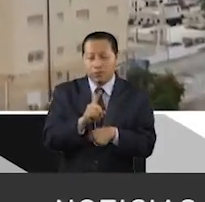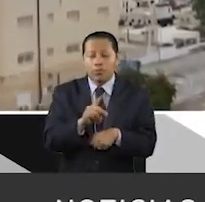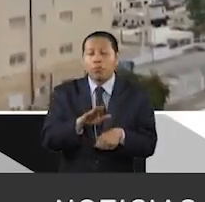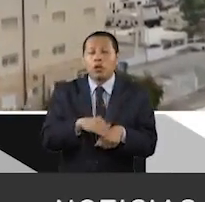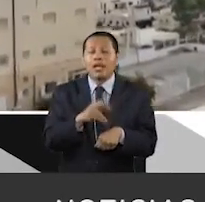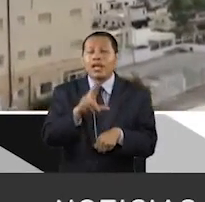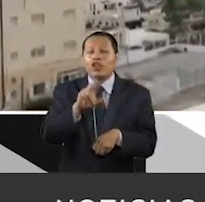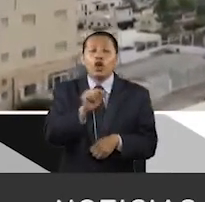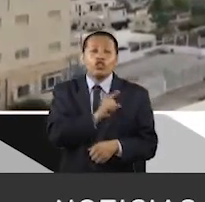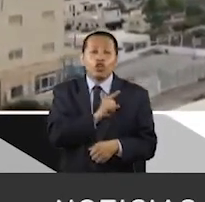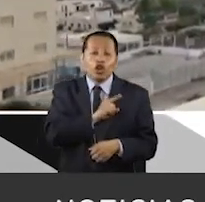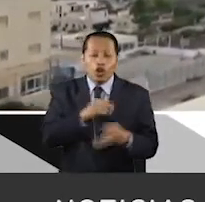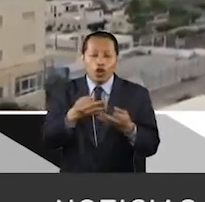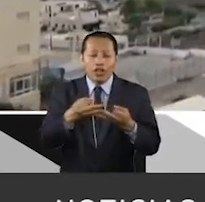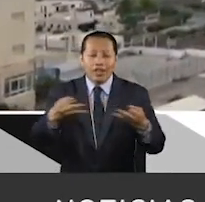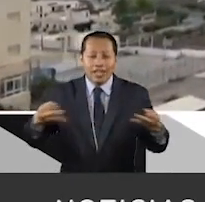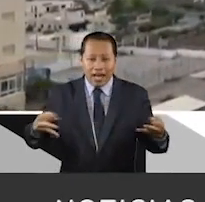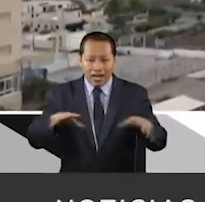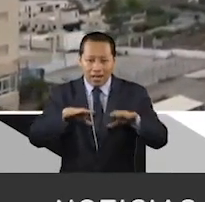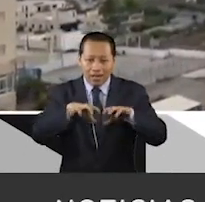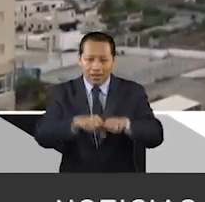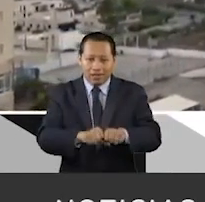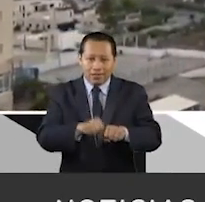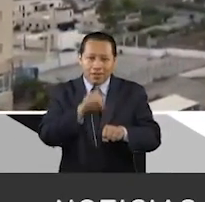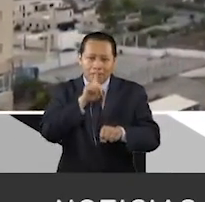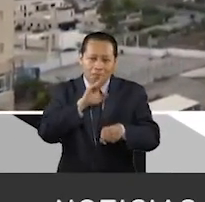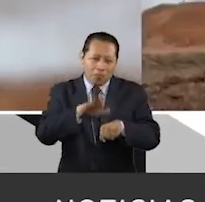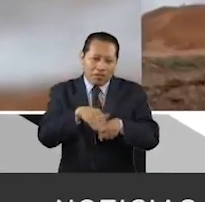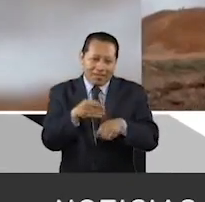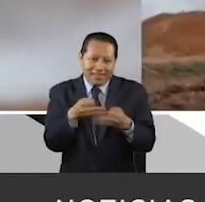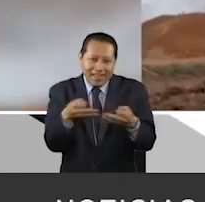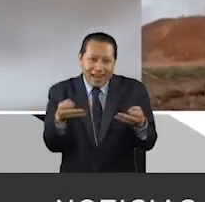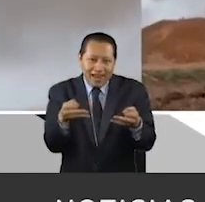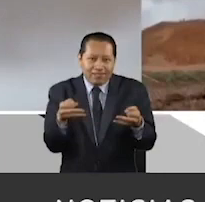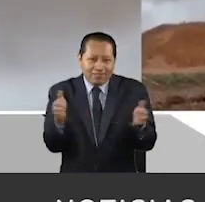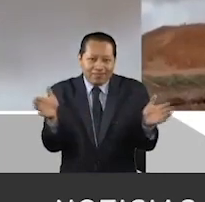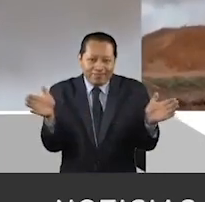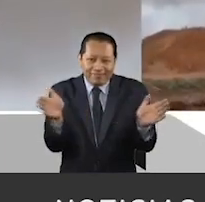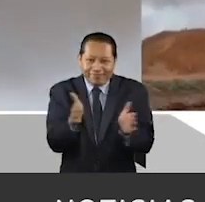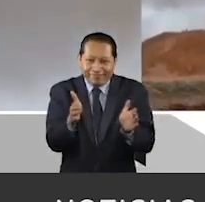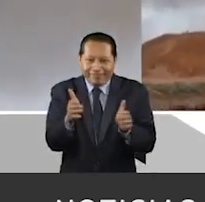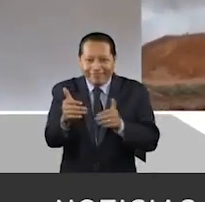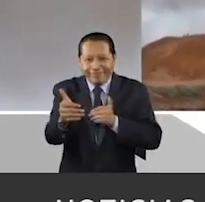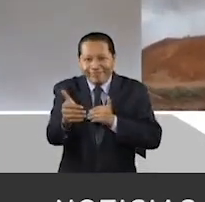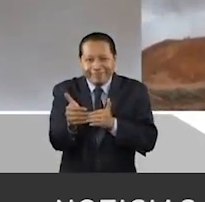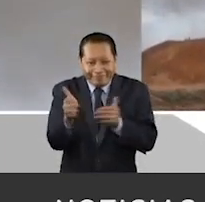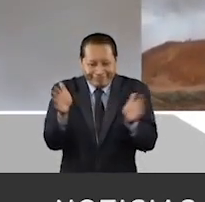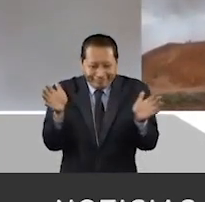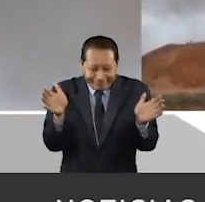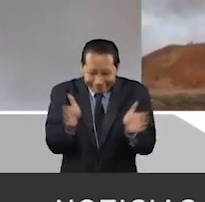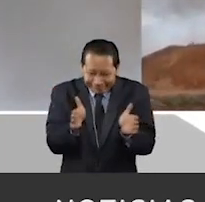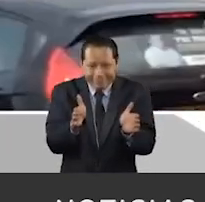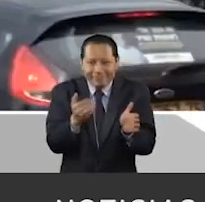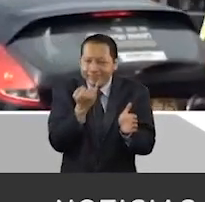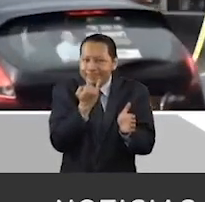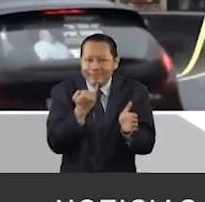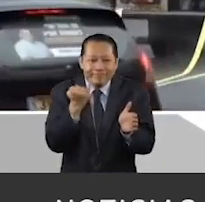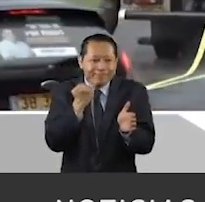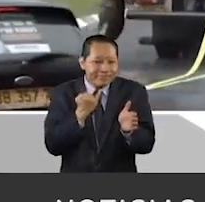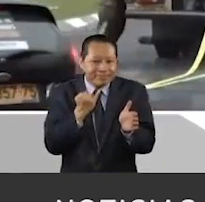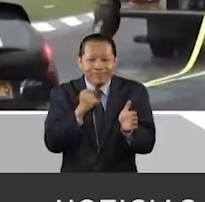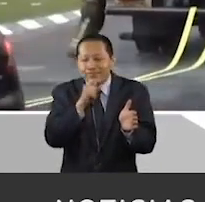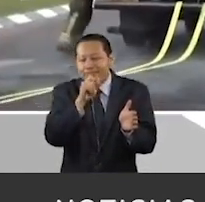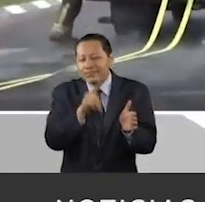tierra determinada, que además es bastante pequeña, todo el territorio de Israel y el que ocupan